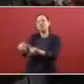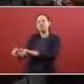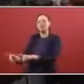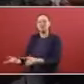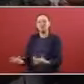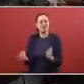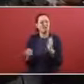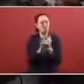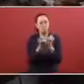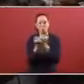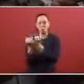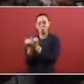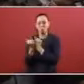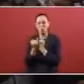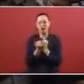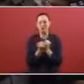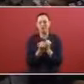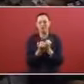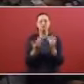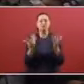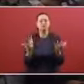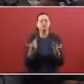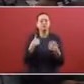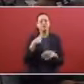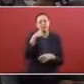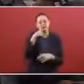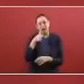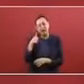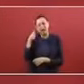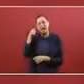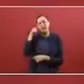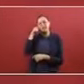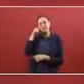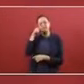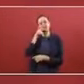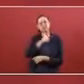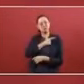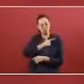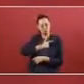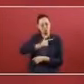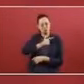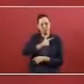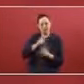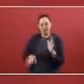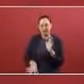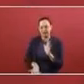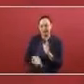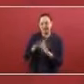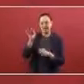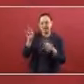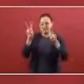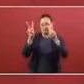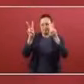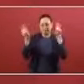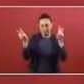Ayer me gustó que se retomó una frase de mi discurso del día